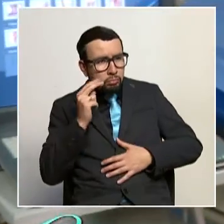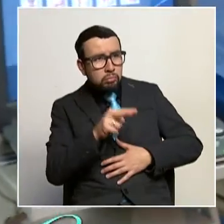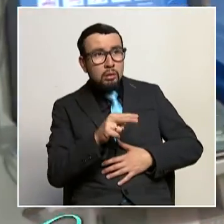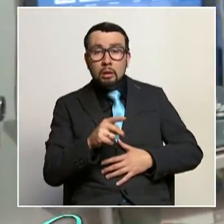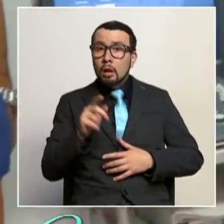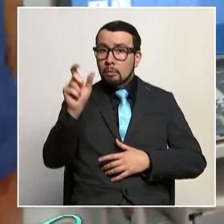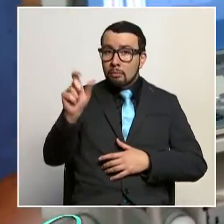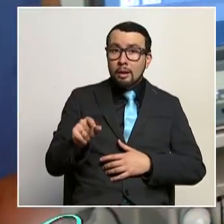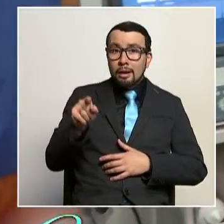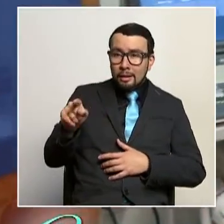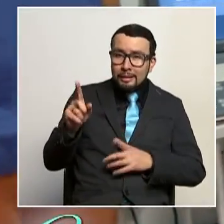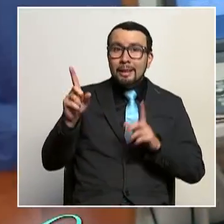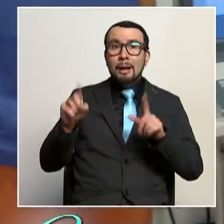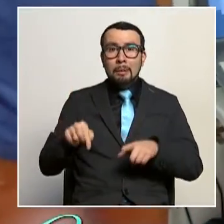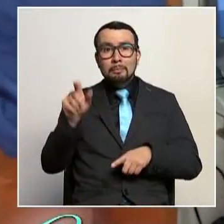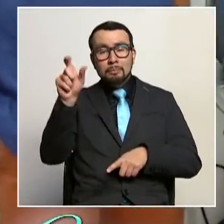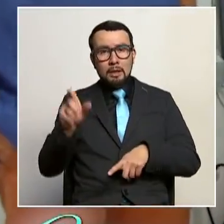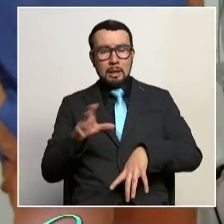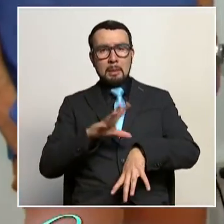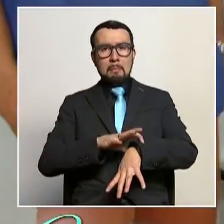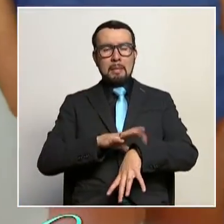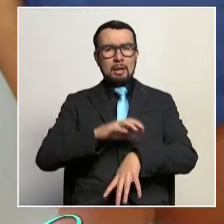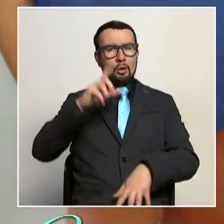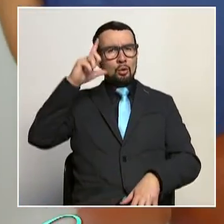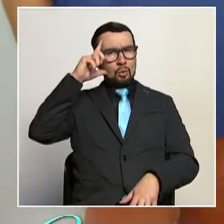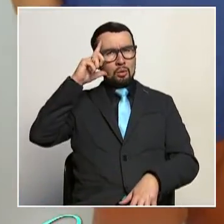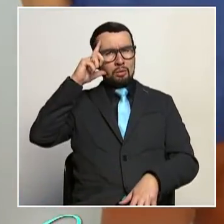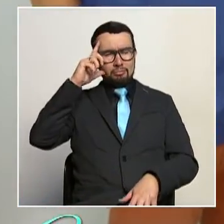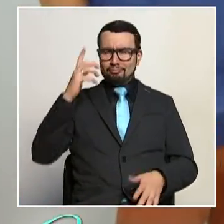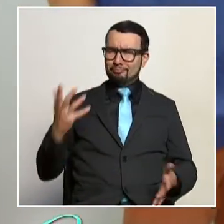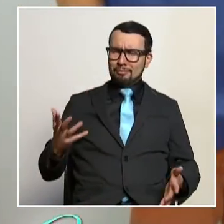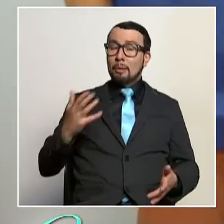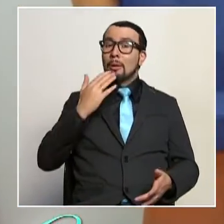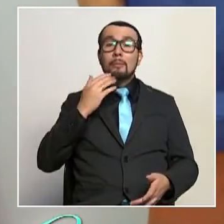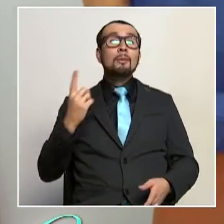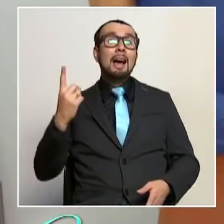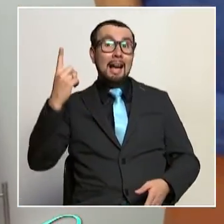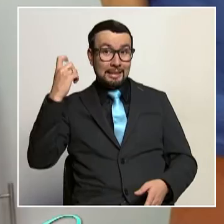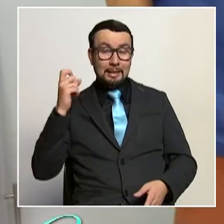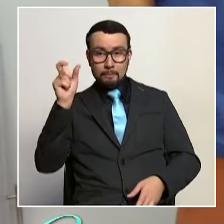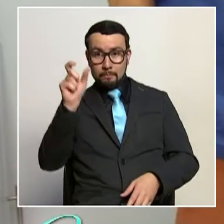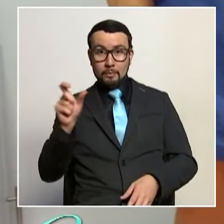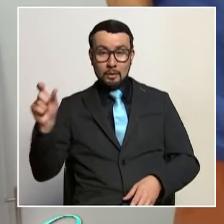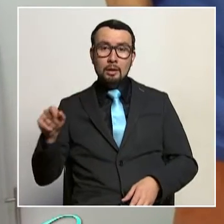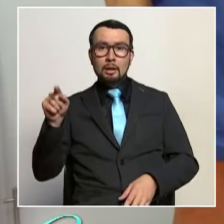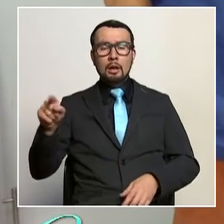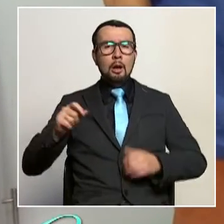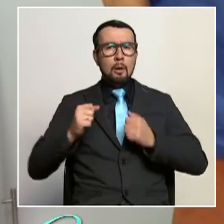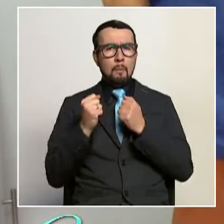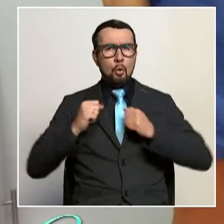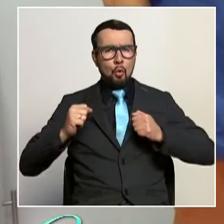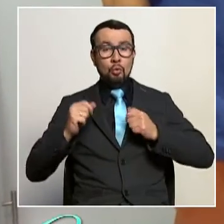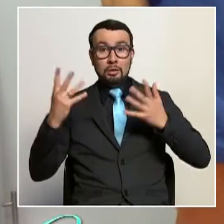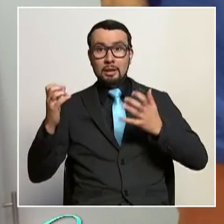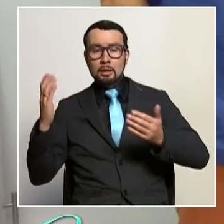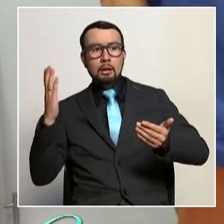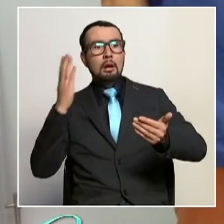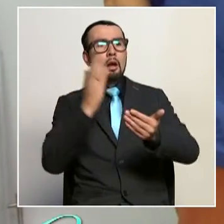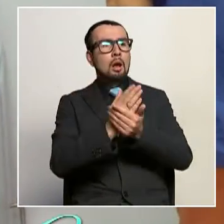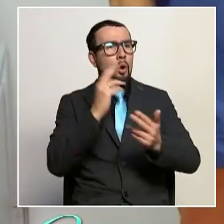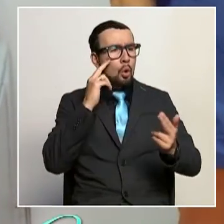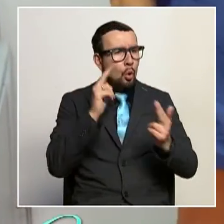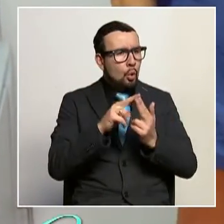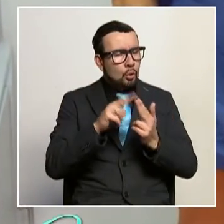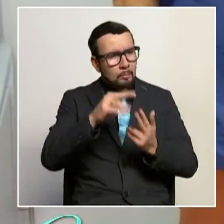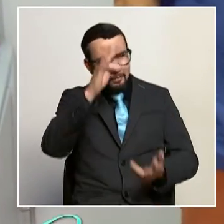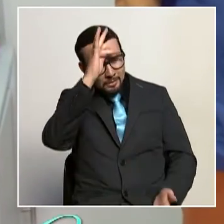un ginecólogo. Y la gente dirá, pero ayer venían unos profesionales de Bogotá a conocer nuestras clínicas y decían,